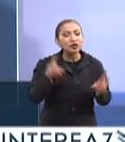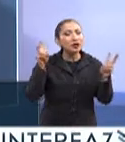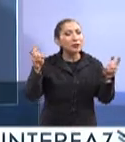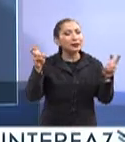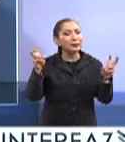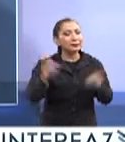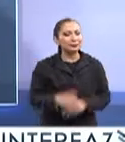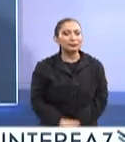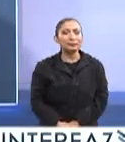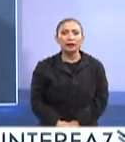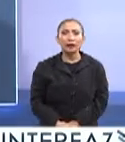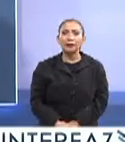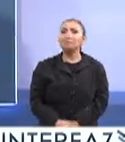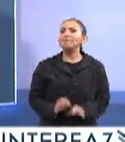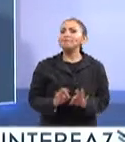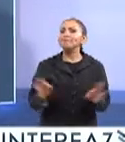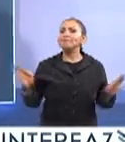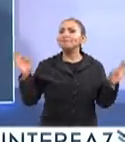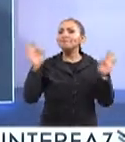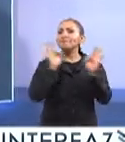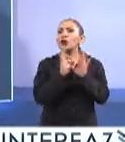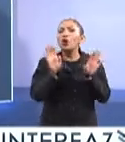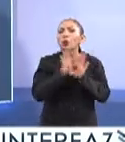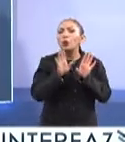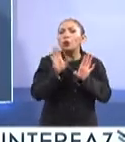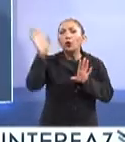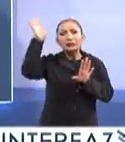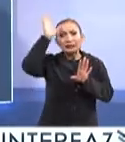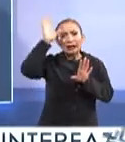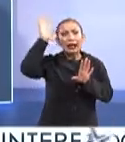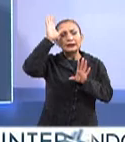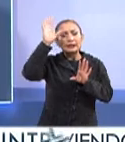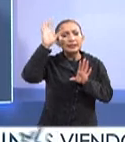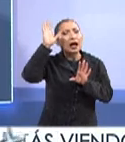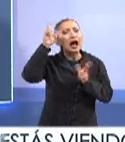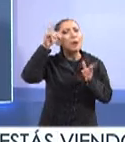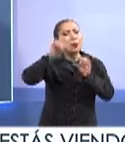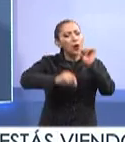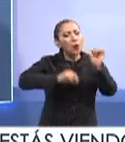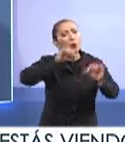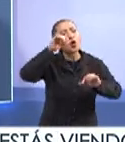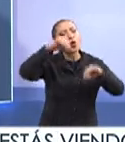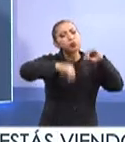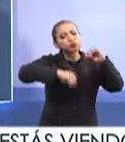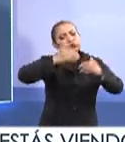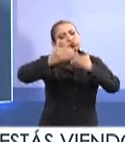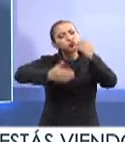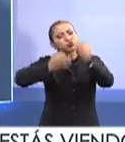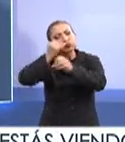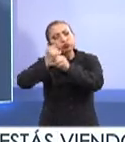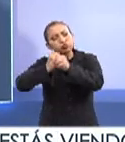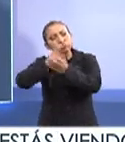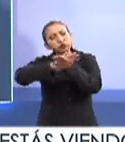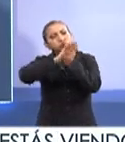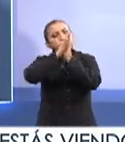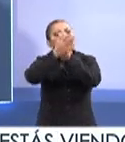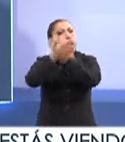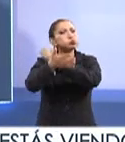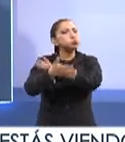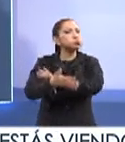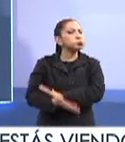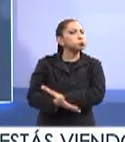cuestiones temáticas, y es que es muy importante cómo la ciencia se ha ido construyendo, desarrollando, estudiando,